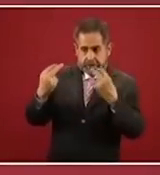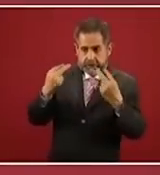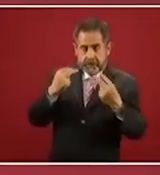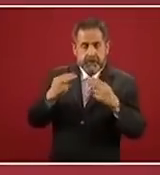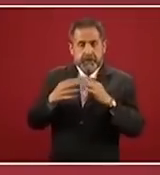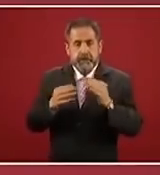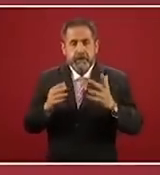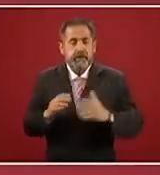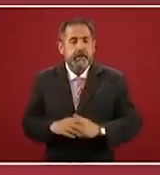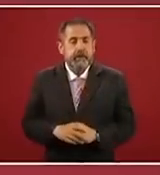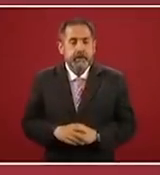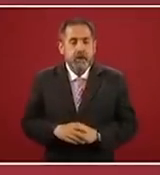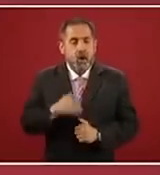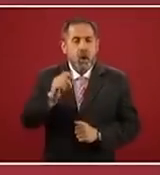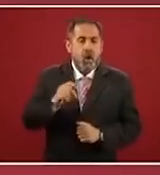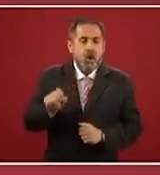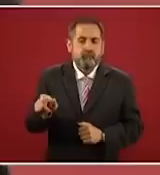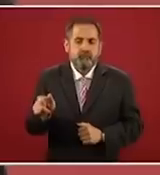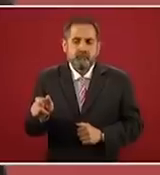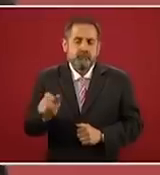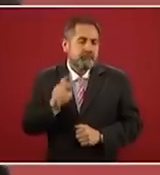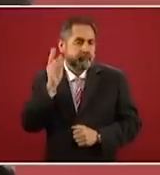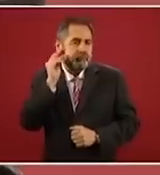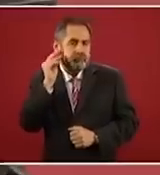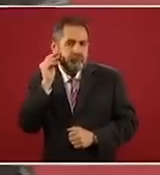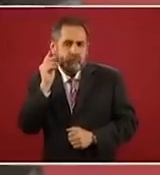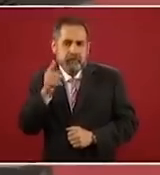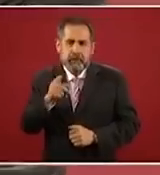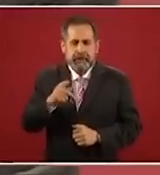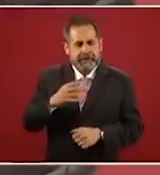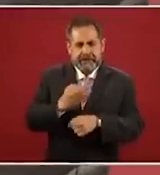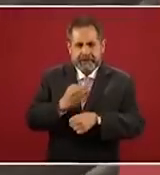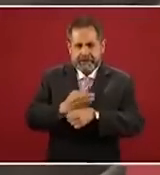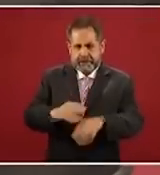que nos escuchan,